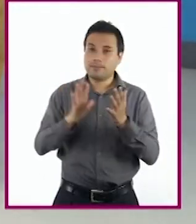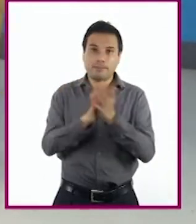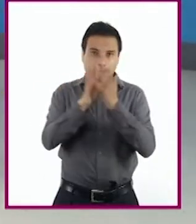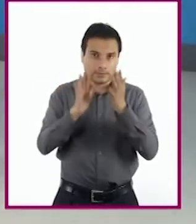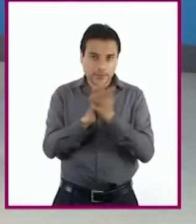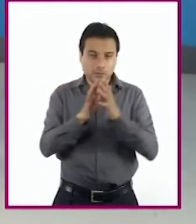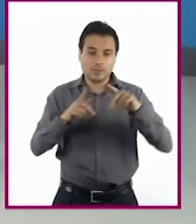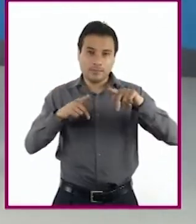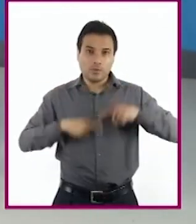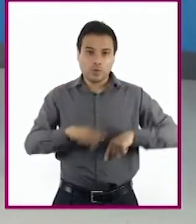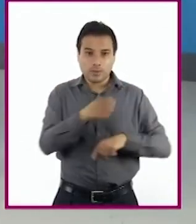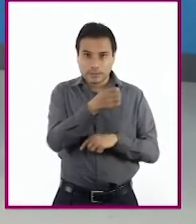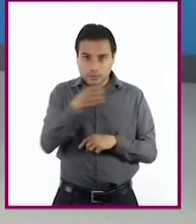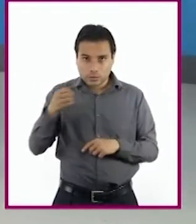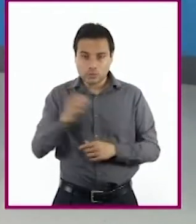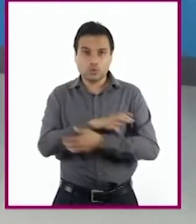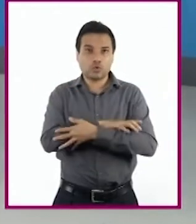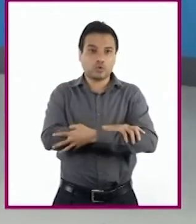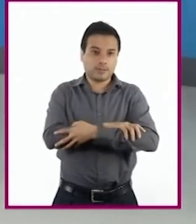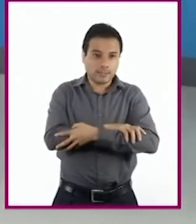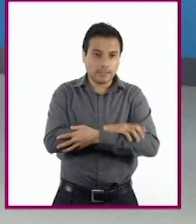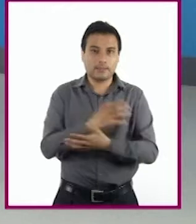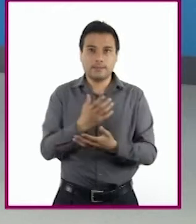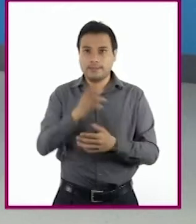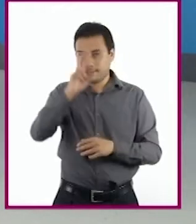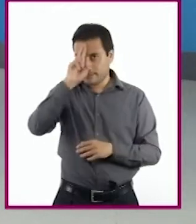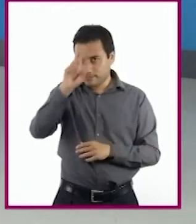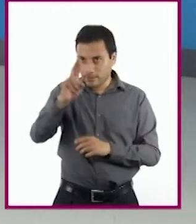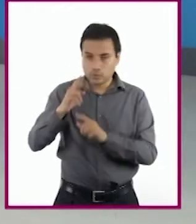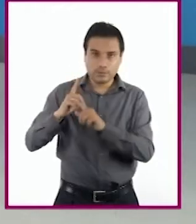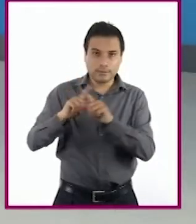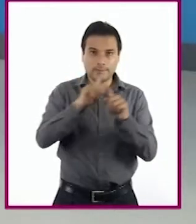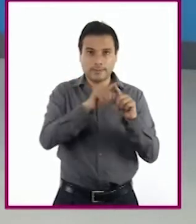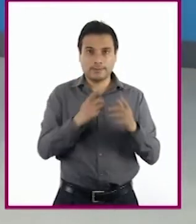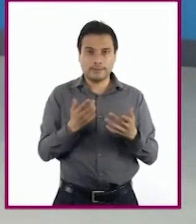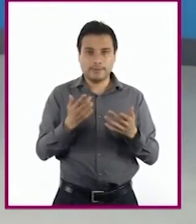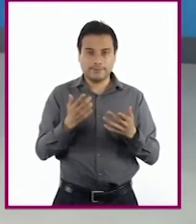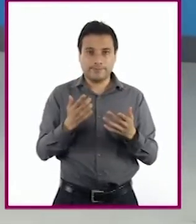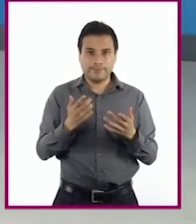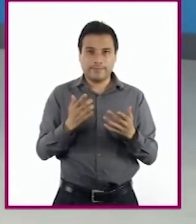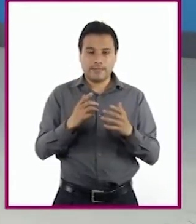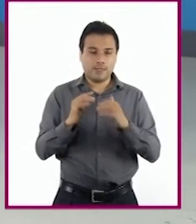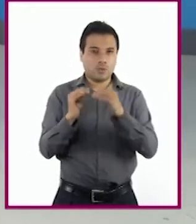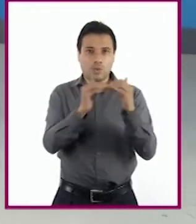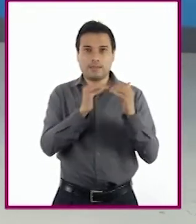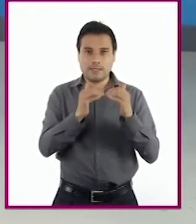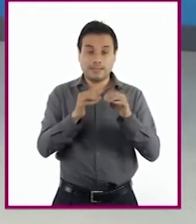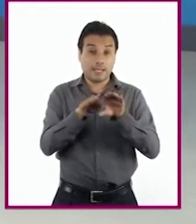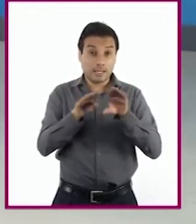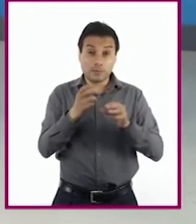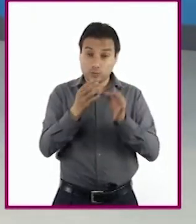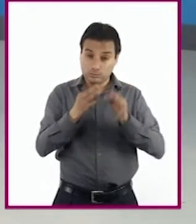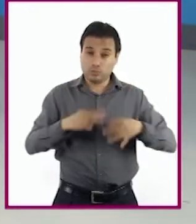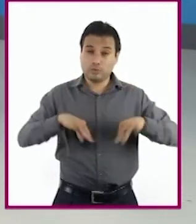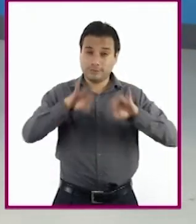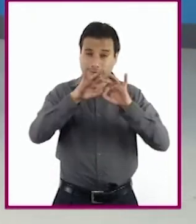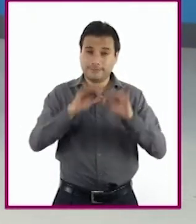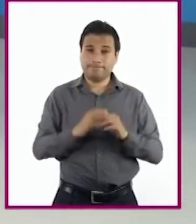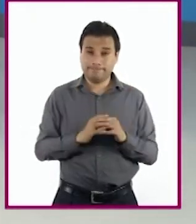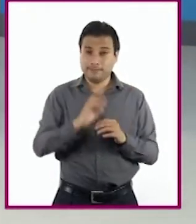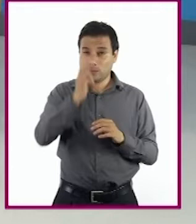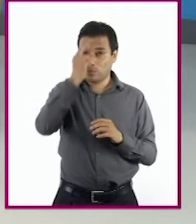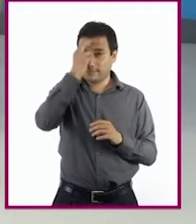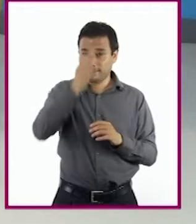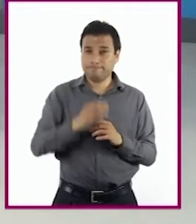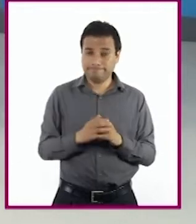organización social, solidaridad, respeto a la diversidad, igualdad y equidad son importantes.